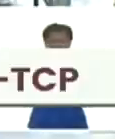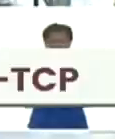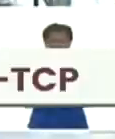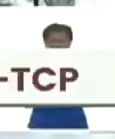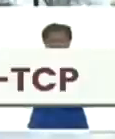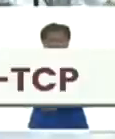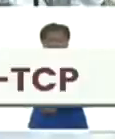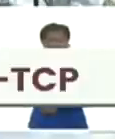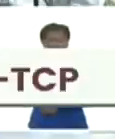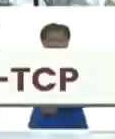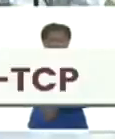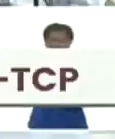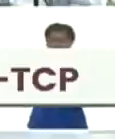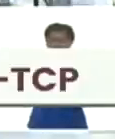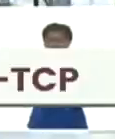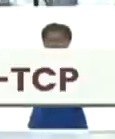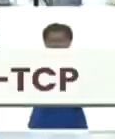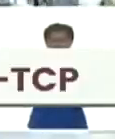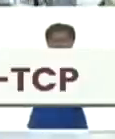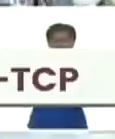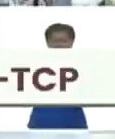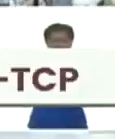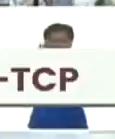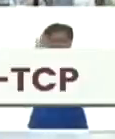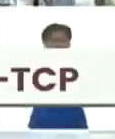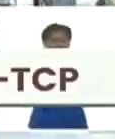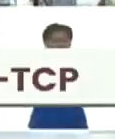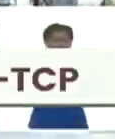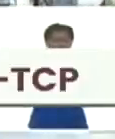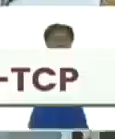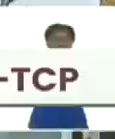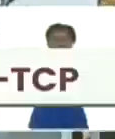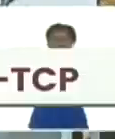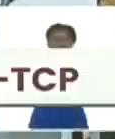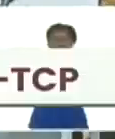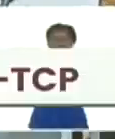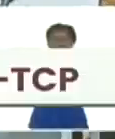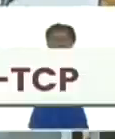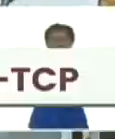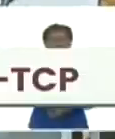dirigiéndose a los presidentes latinoamericanos a fin de que hiciéramos realidad